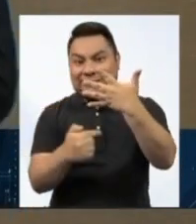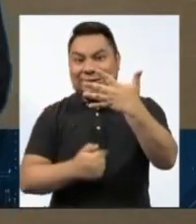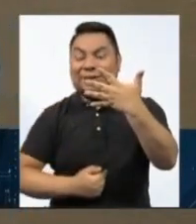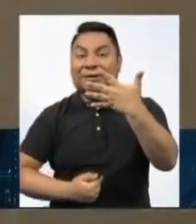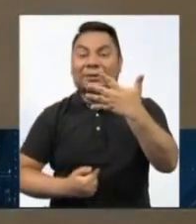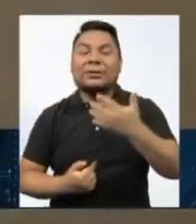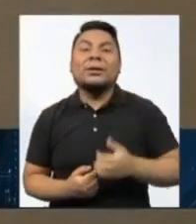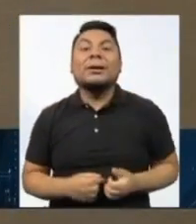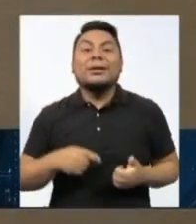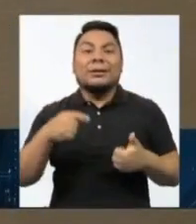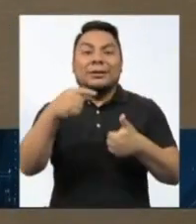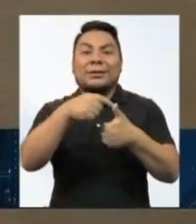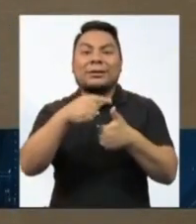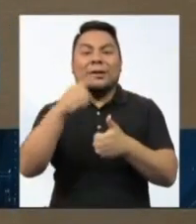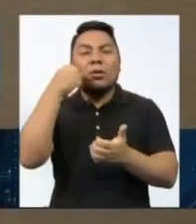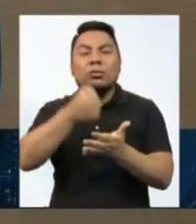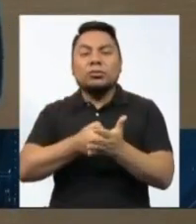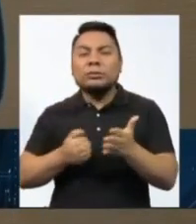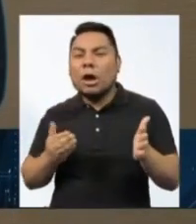de lucha contra la corrupción.